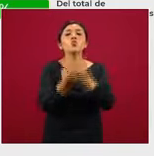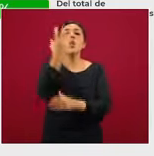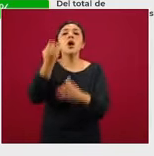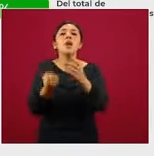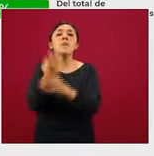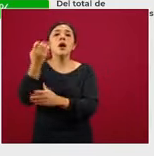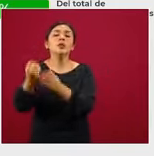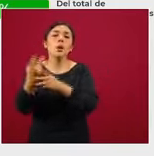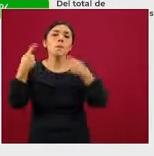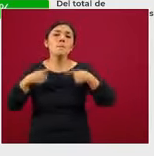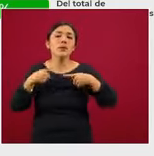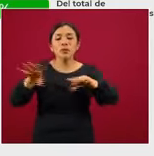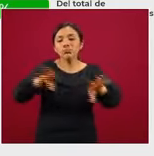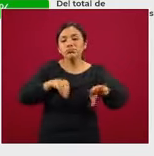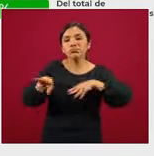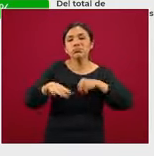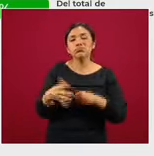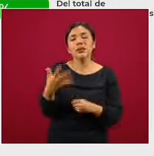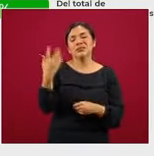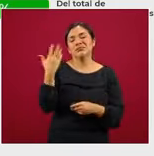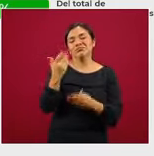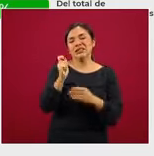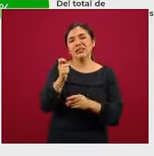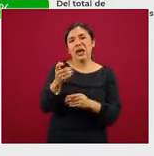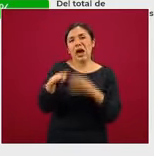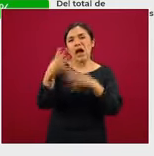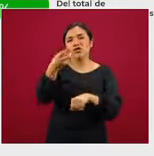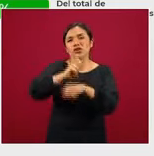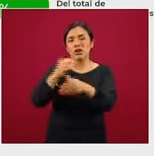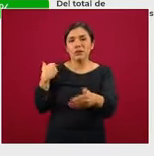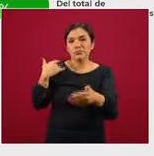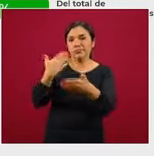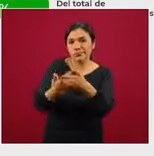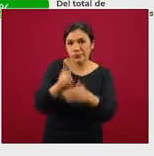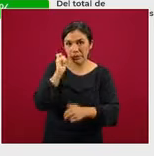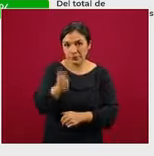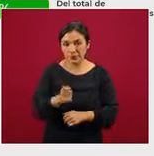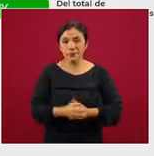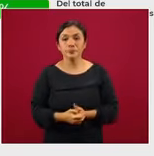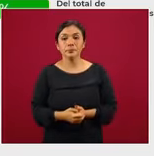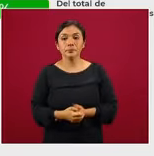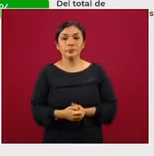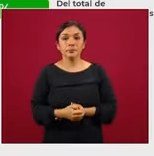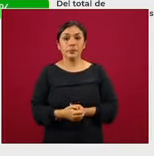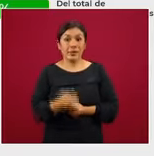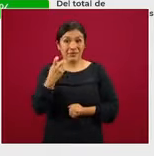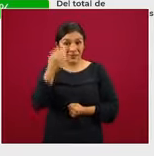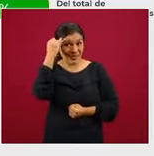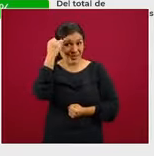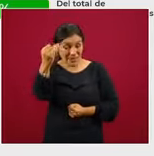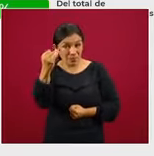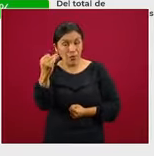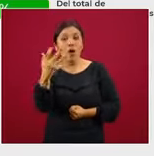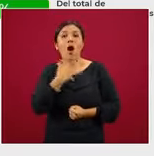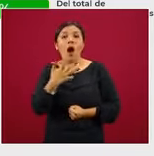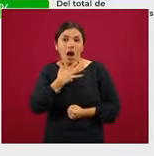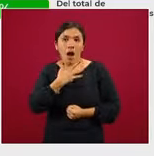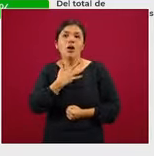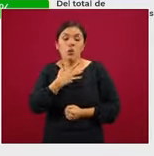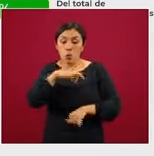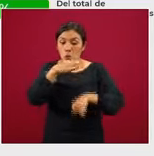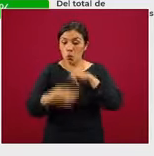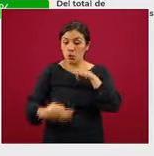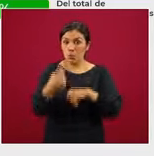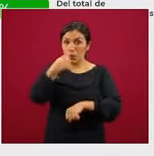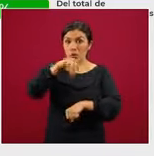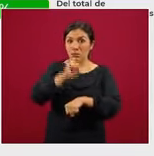casos en los últimos 14 días. Últimos respecto a lo que aquí se presenta. Y vemos que este periodo de estabilización, aunque para esta